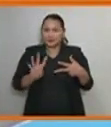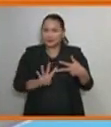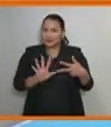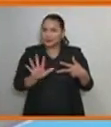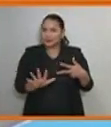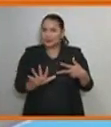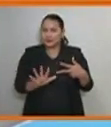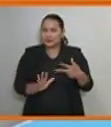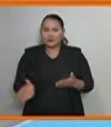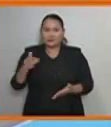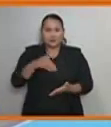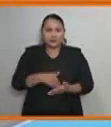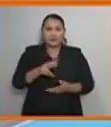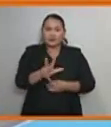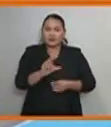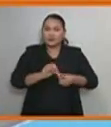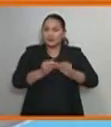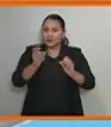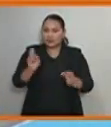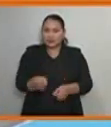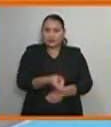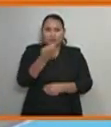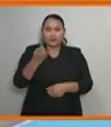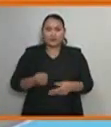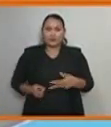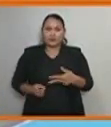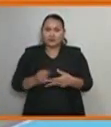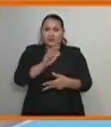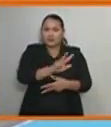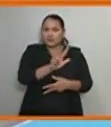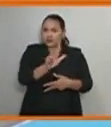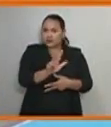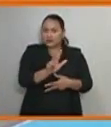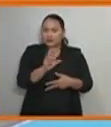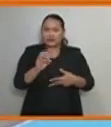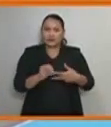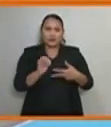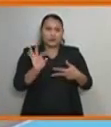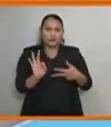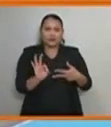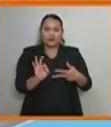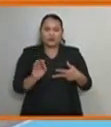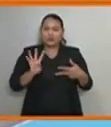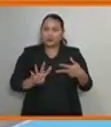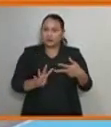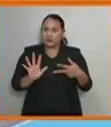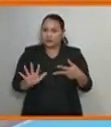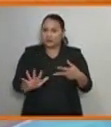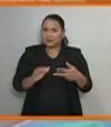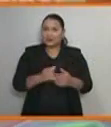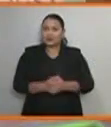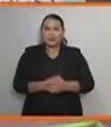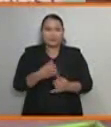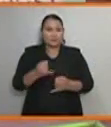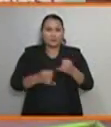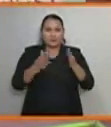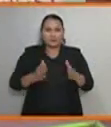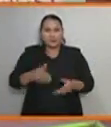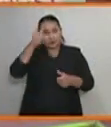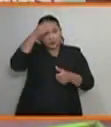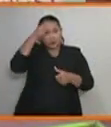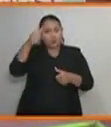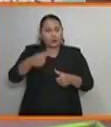45. Repito los tres números seleccionados. 33, 09 y 45. Jugadores, no olviden